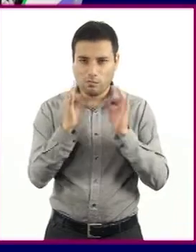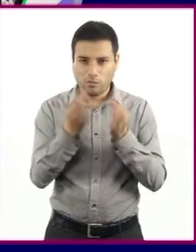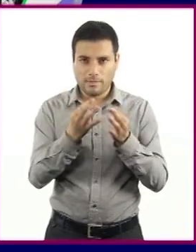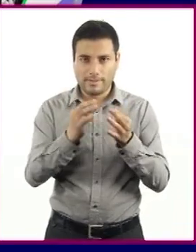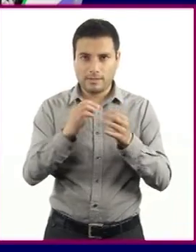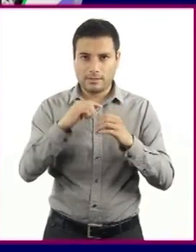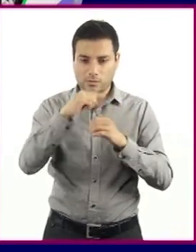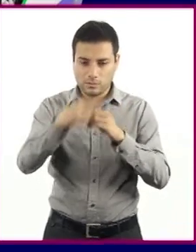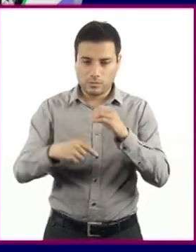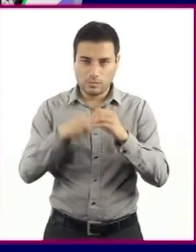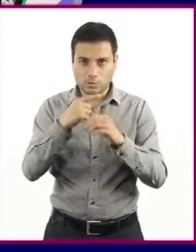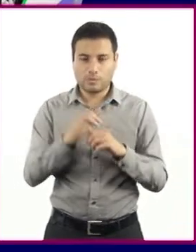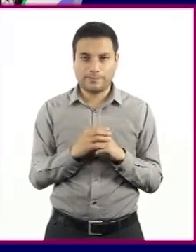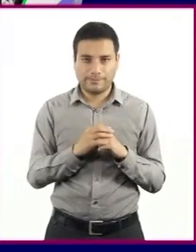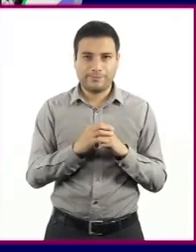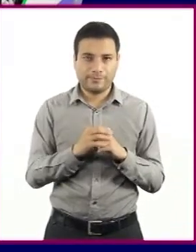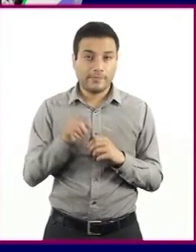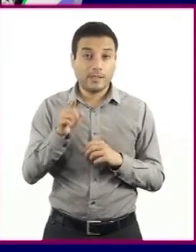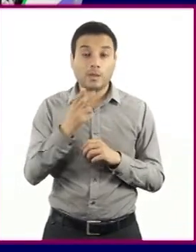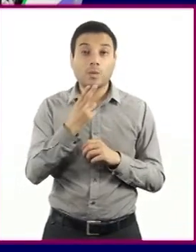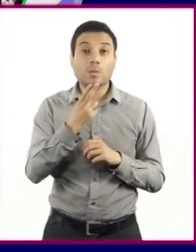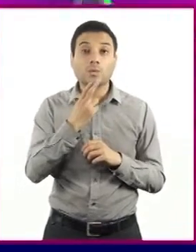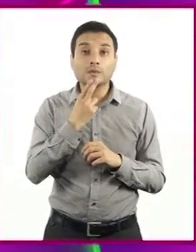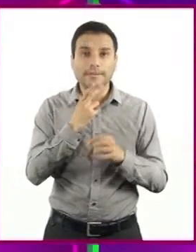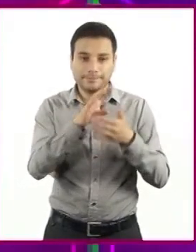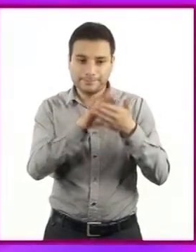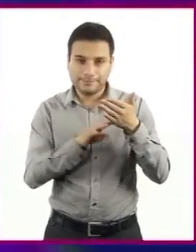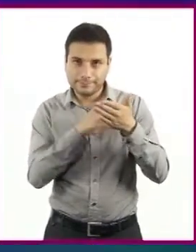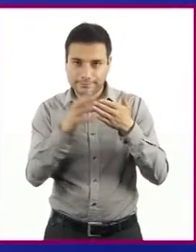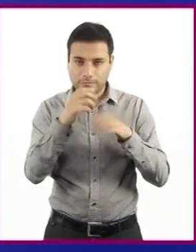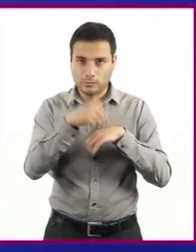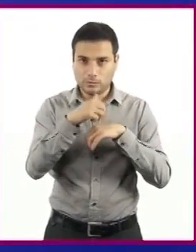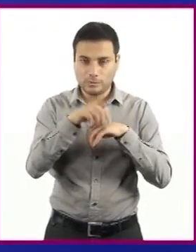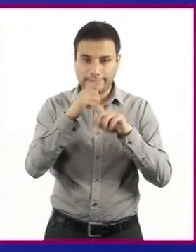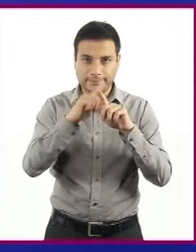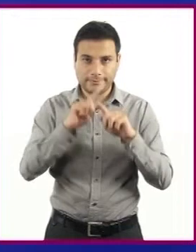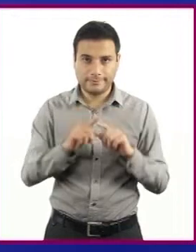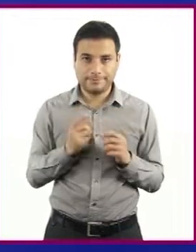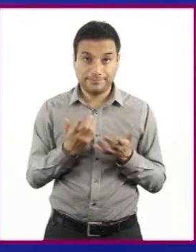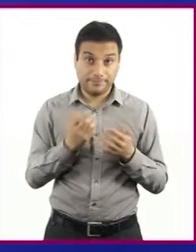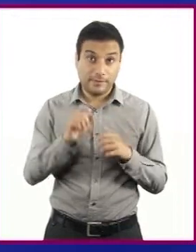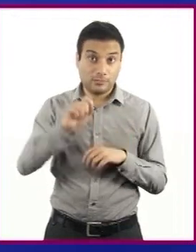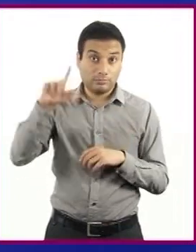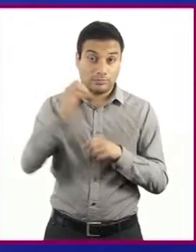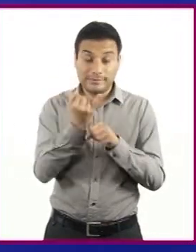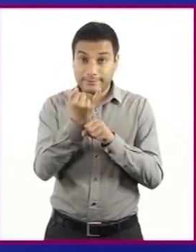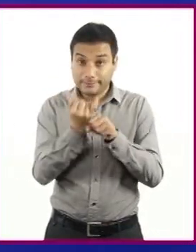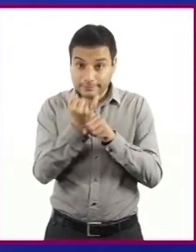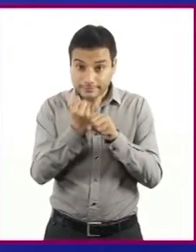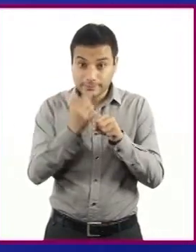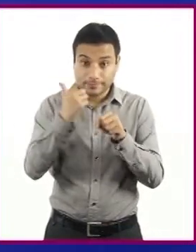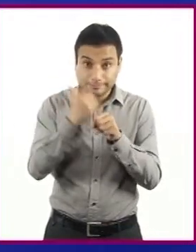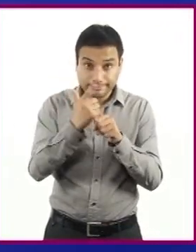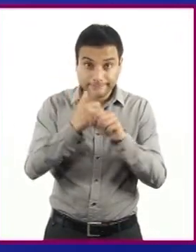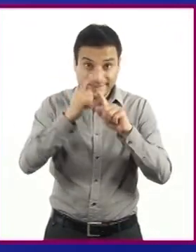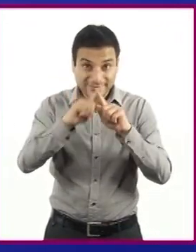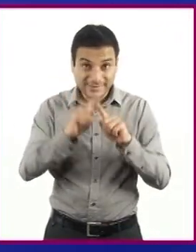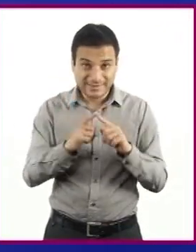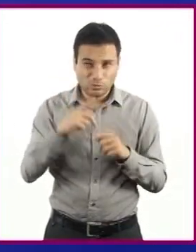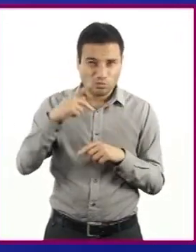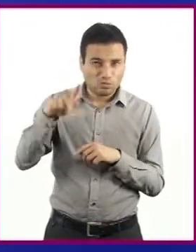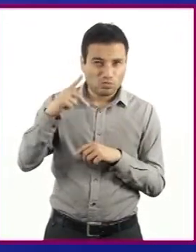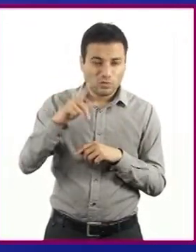átomos, usando las regularidades de la tabla periódica. Las investigaciones, descubrimientos y estudios realizados por